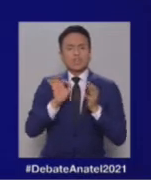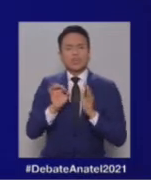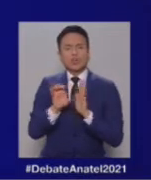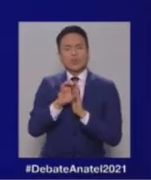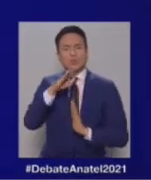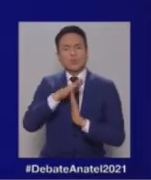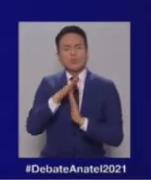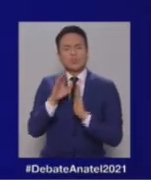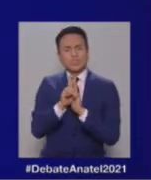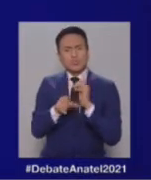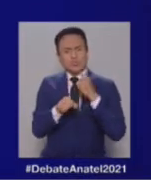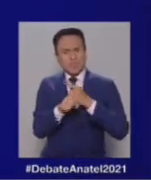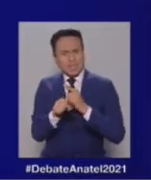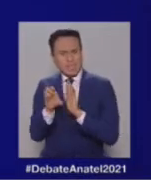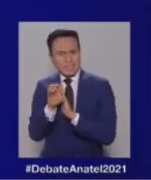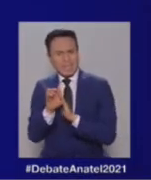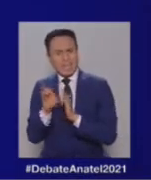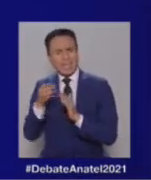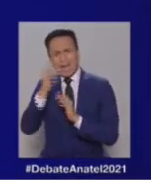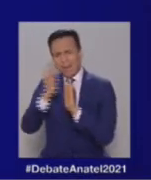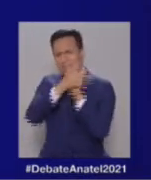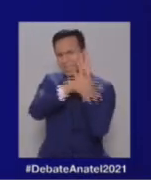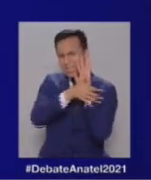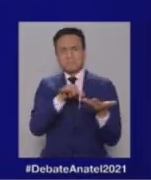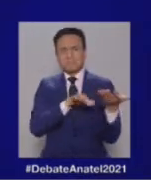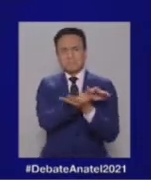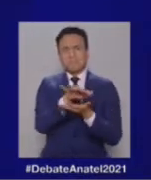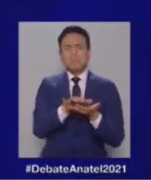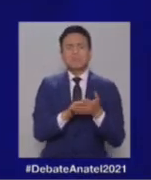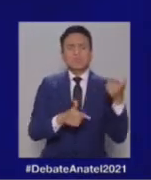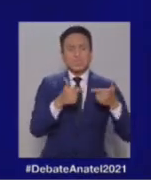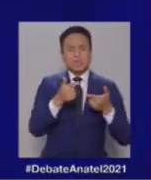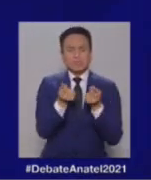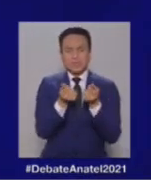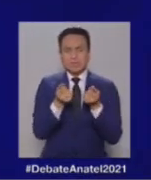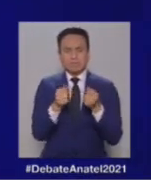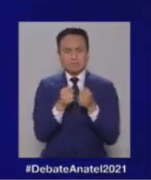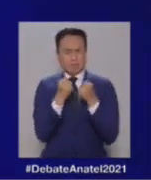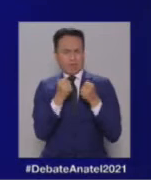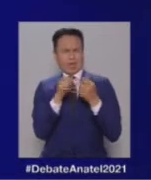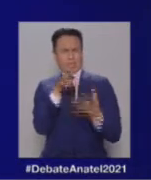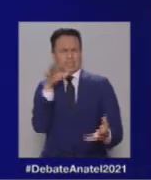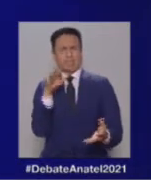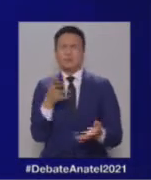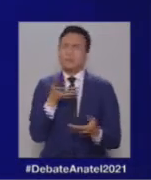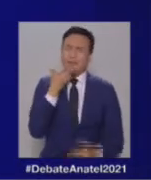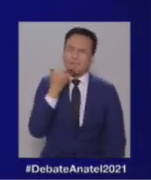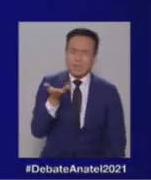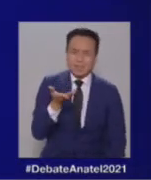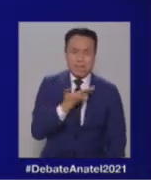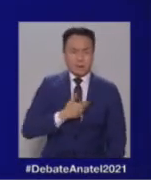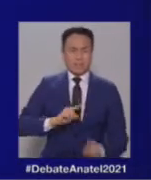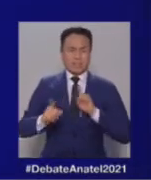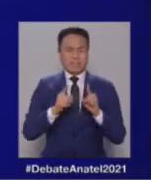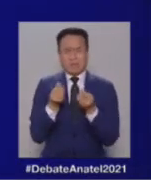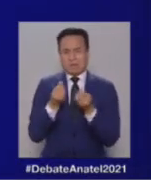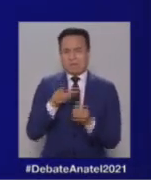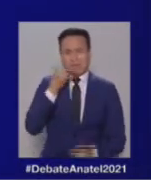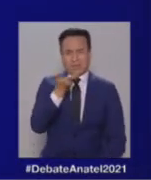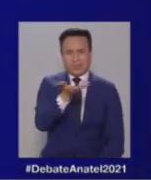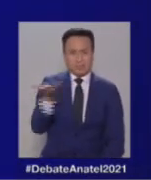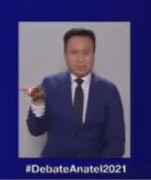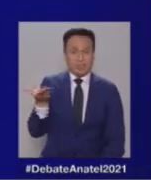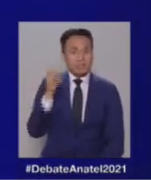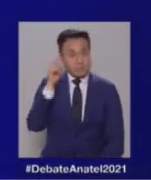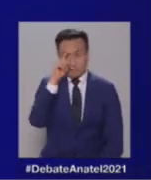contenidos, hacia allá apunta la pregunta de hoy. Apodó a su par del Frente Social Cristiano, en una situación que generó gran